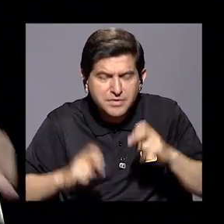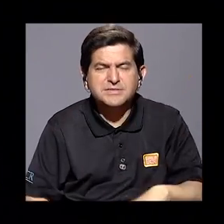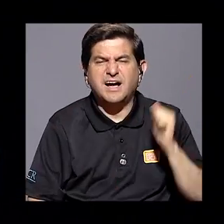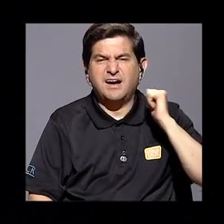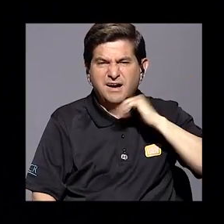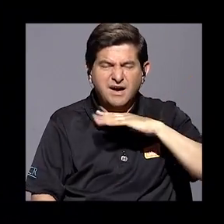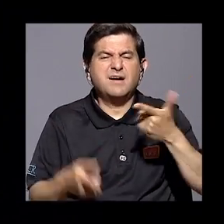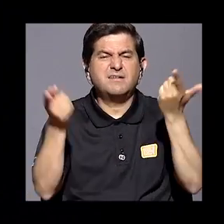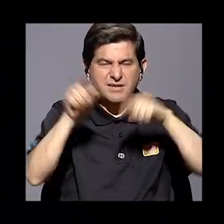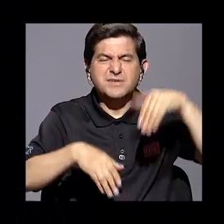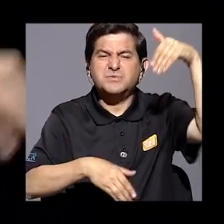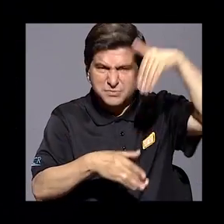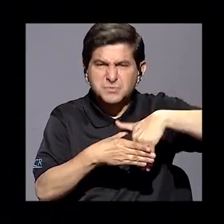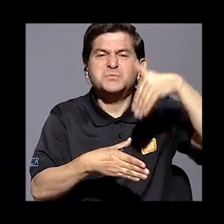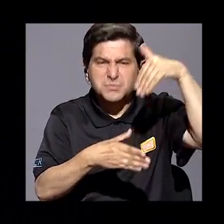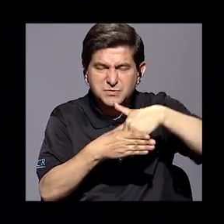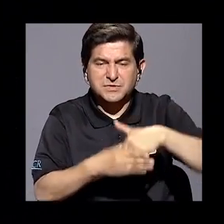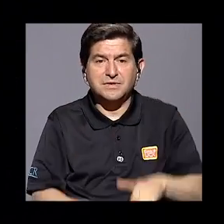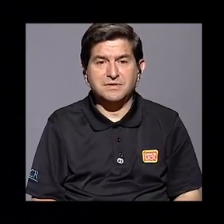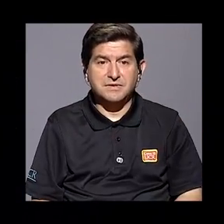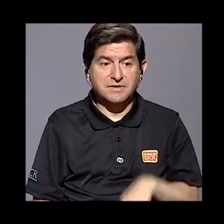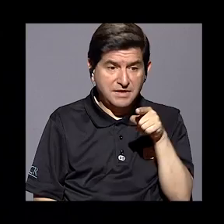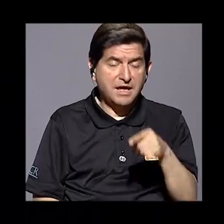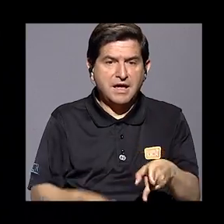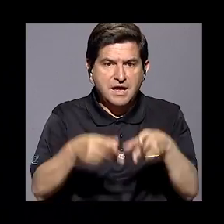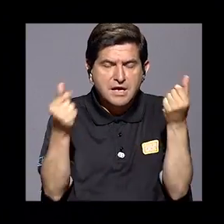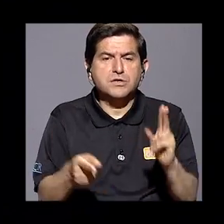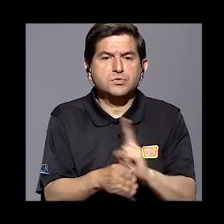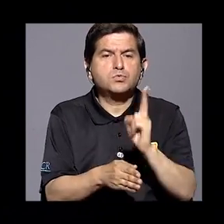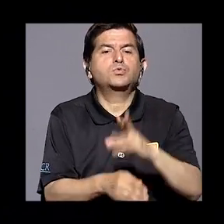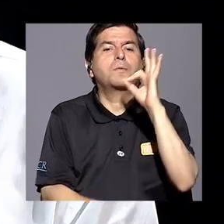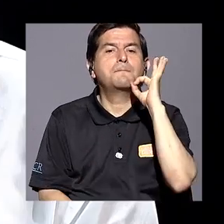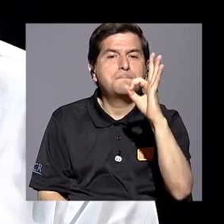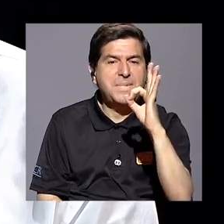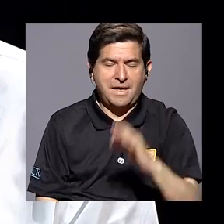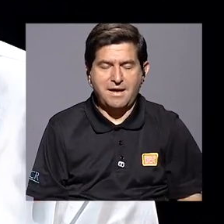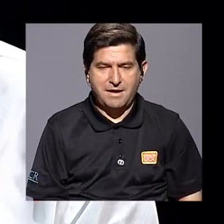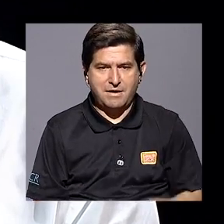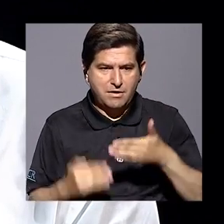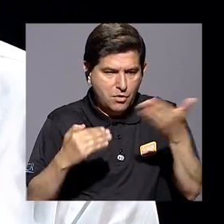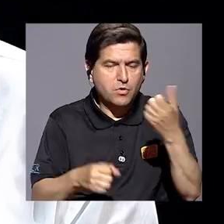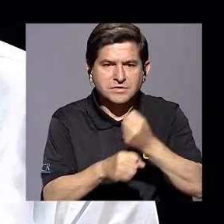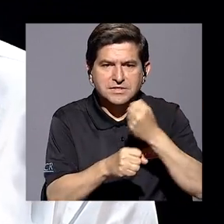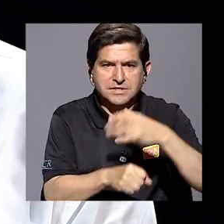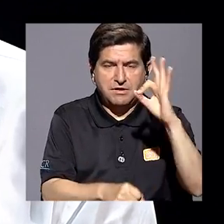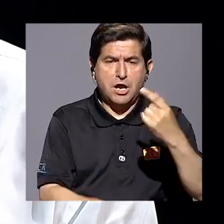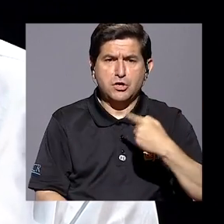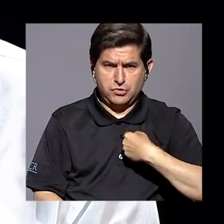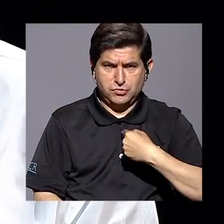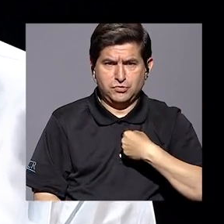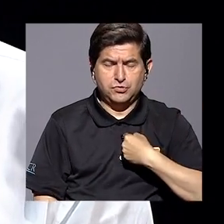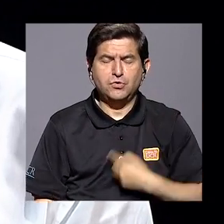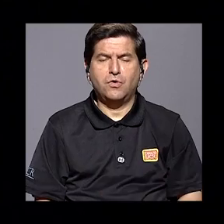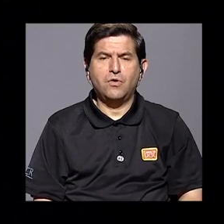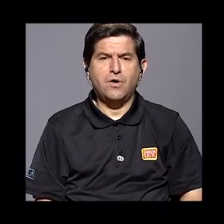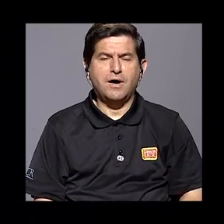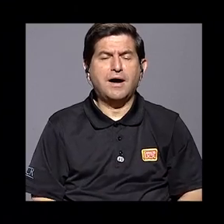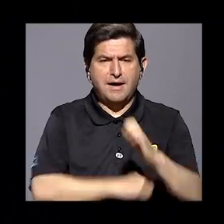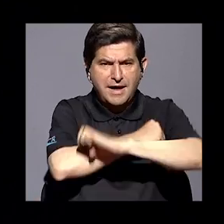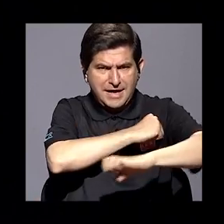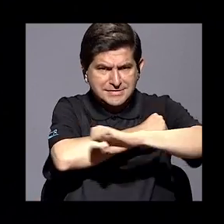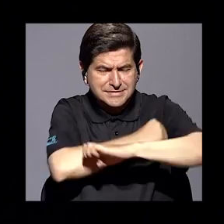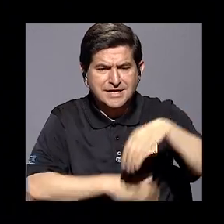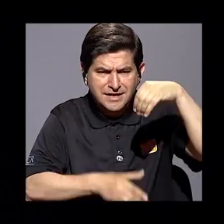corrupción que existe dentro del estado para que efectivamente el gasto se use bien se hagan bien las cosas yo he estado tendría que tomar ese